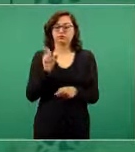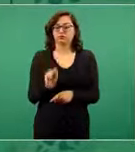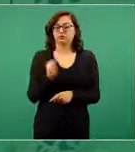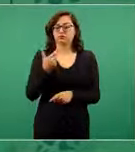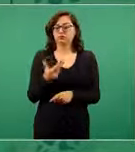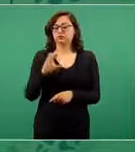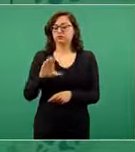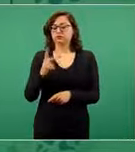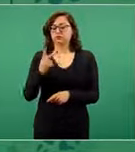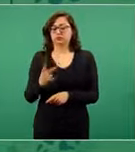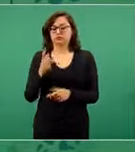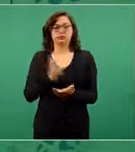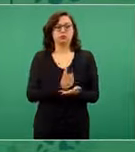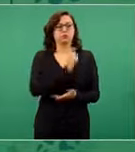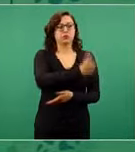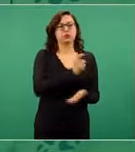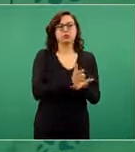Hacienda,